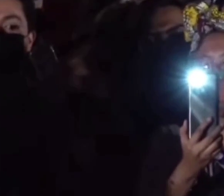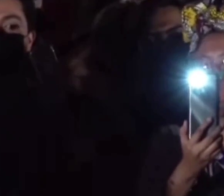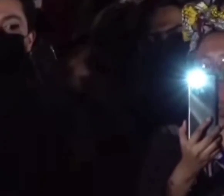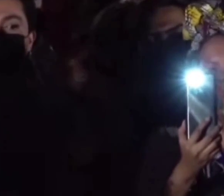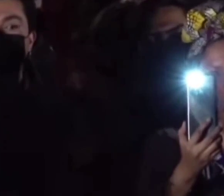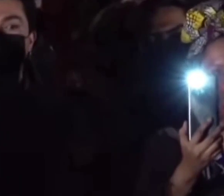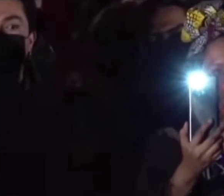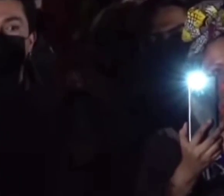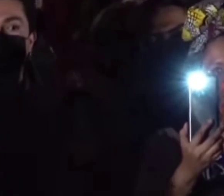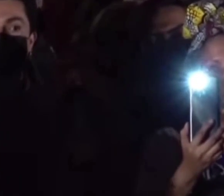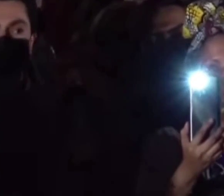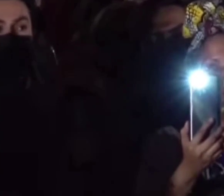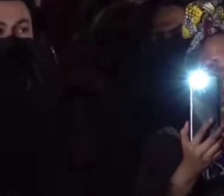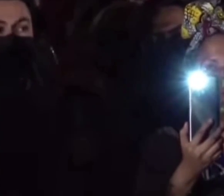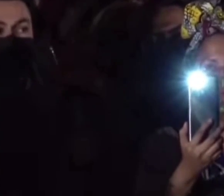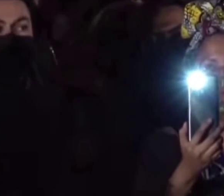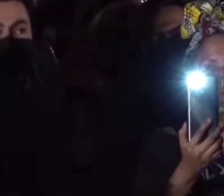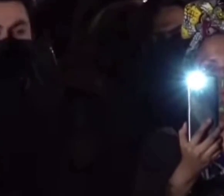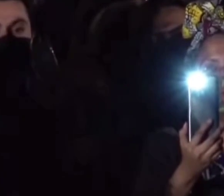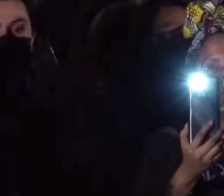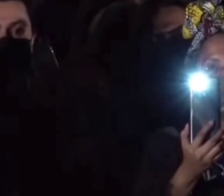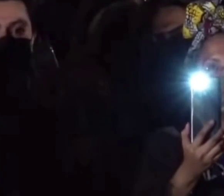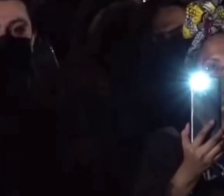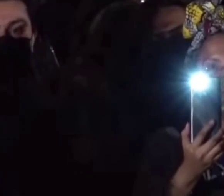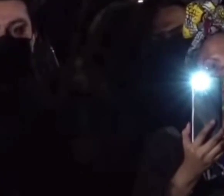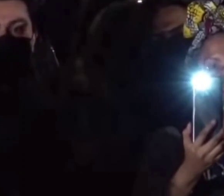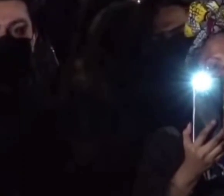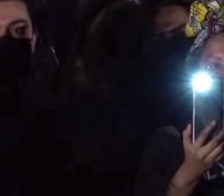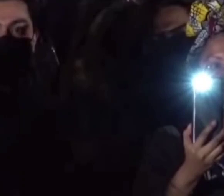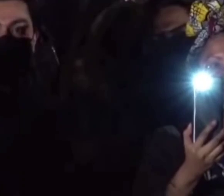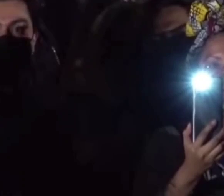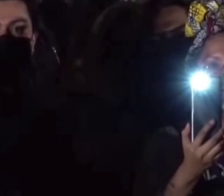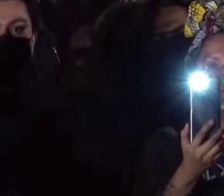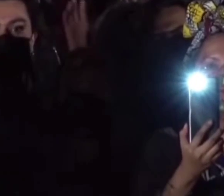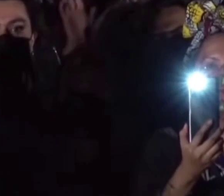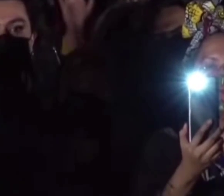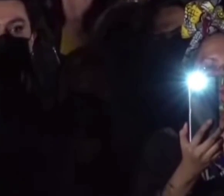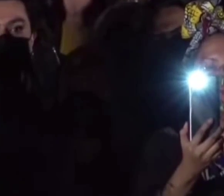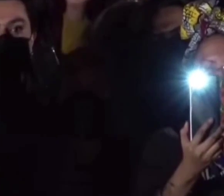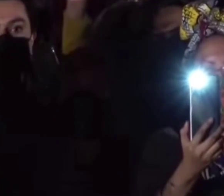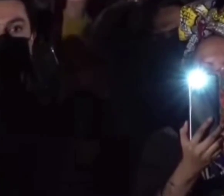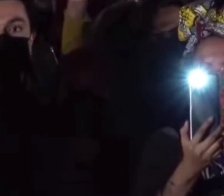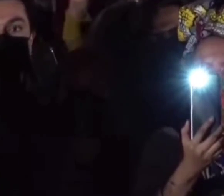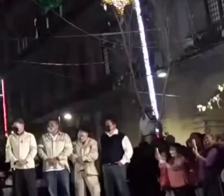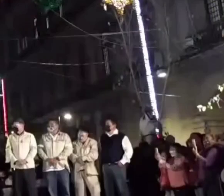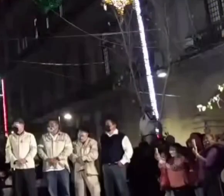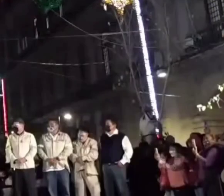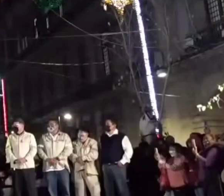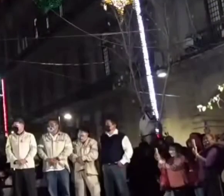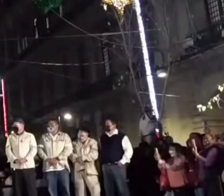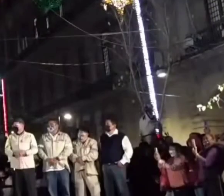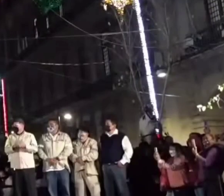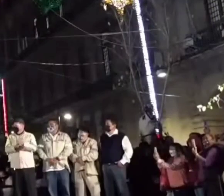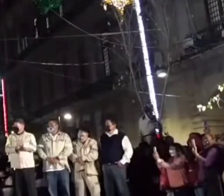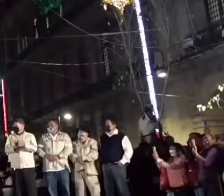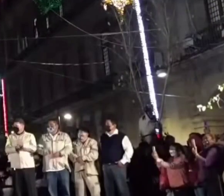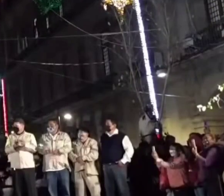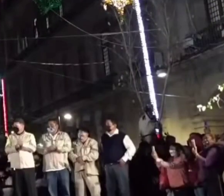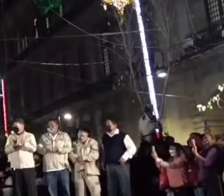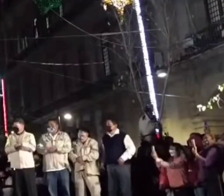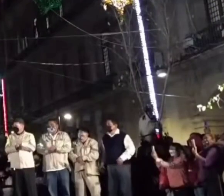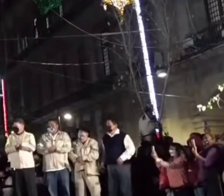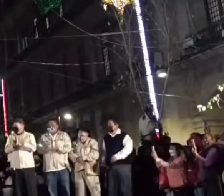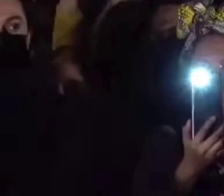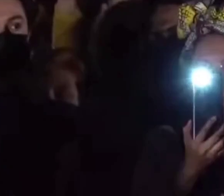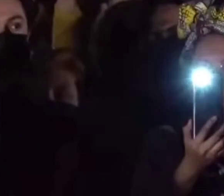familia. Así que este es para las familias de la Ciudad de México. Que viva la ciudad y que vivan todos sus habitantes. Muchas